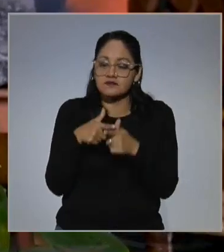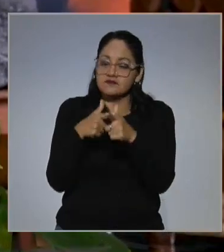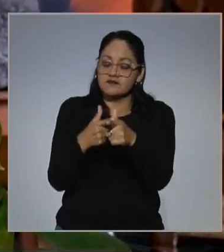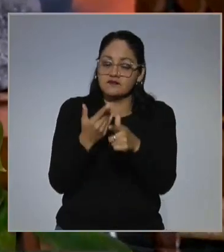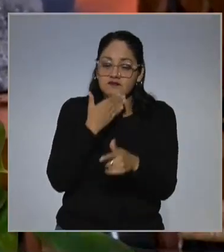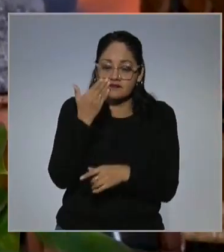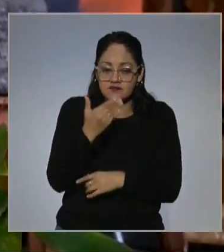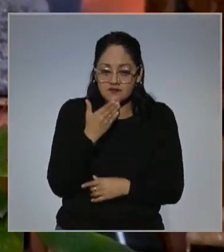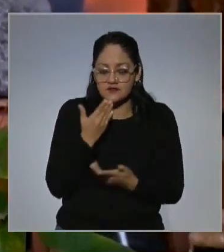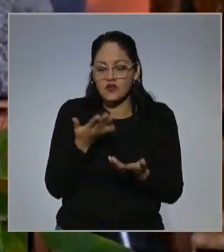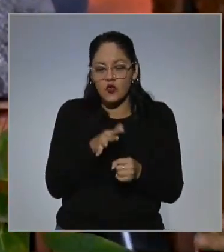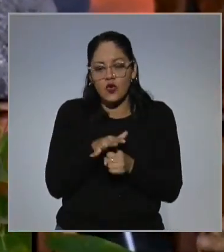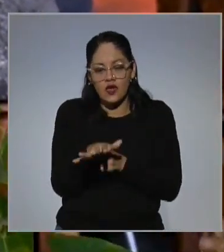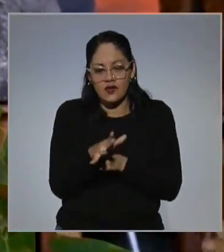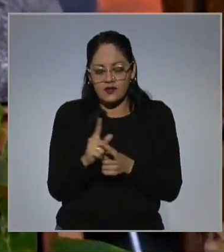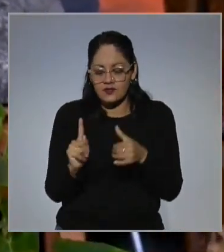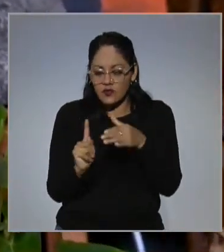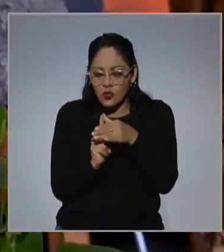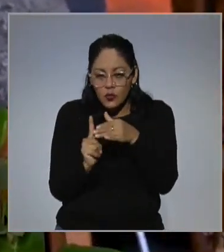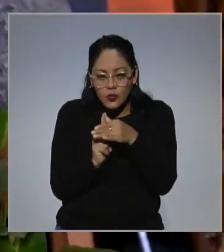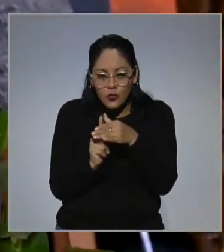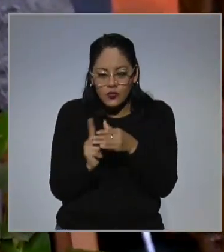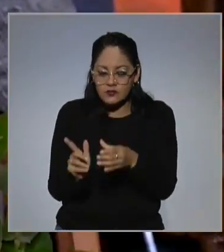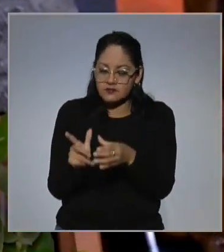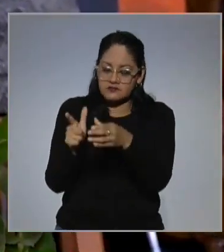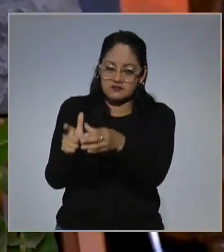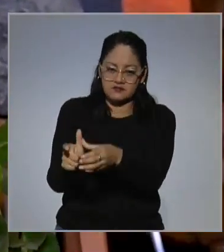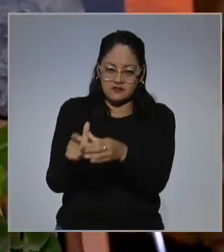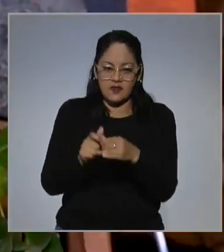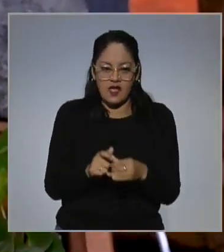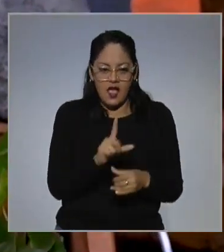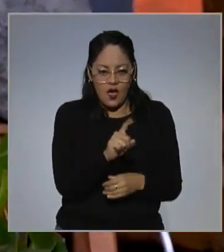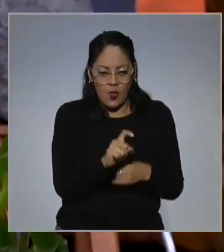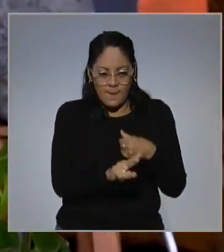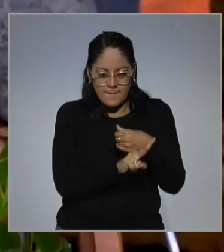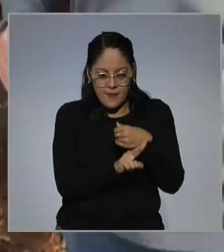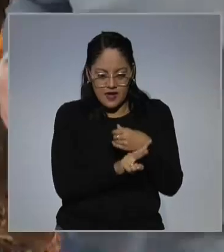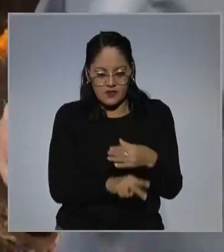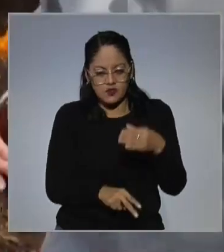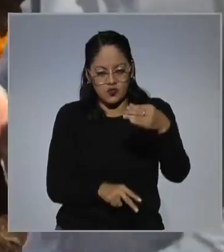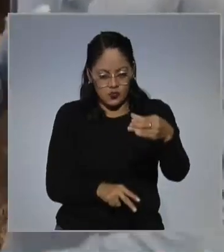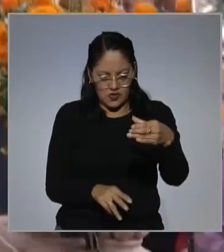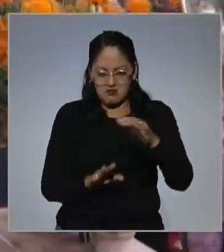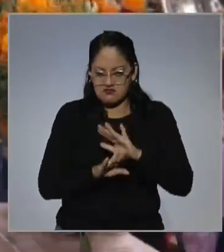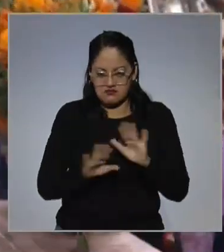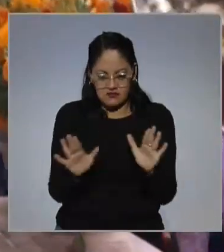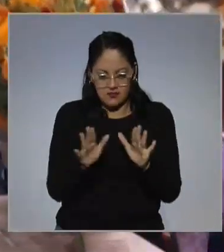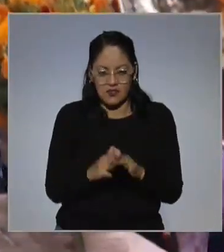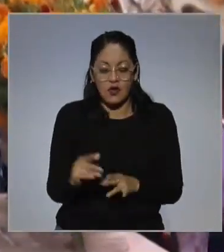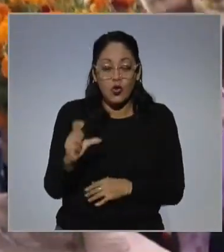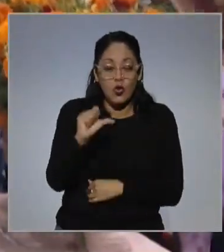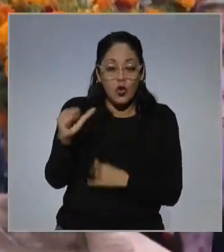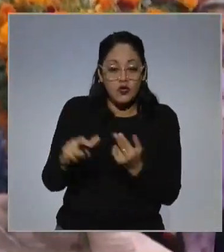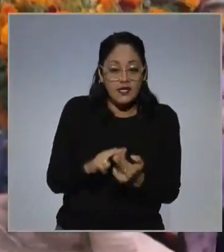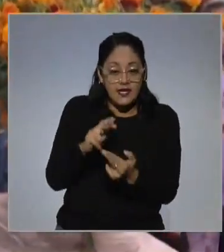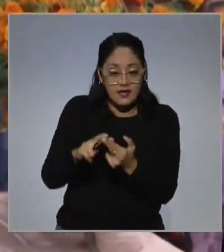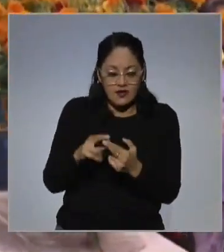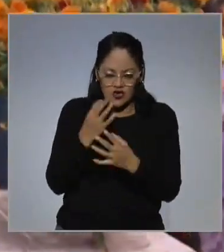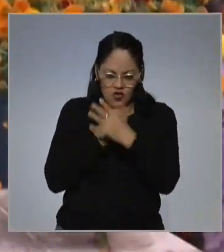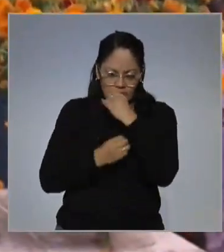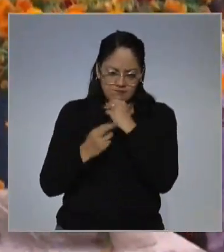acostumbrando poner una veladora, quizá un vaso de agua. En otras regiones se pone todo un